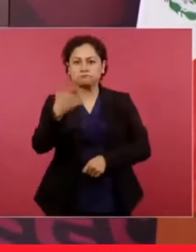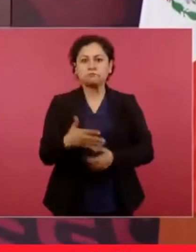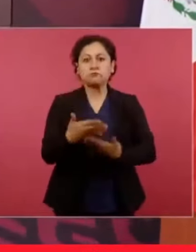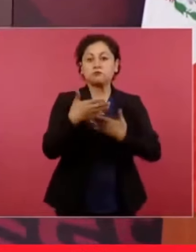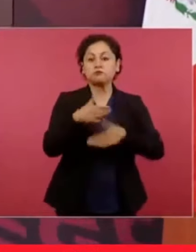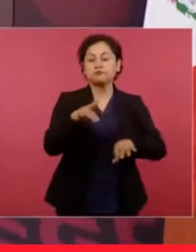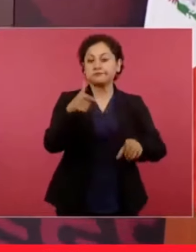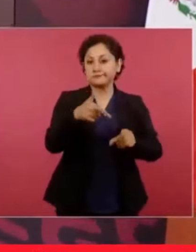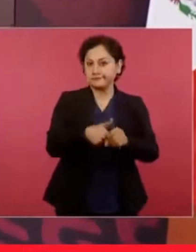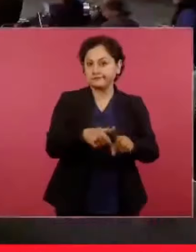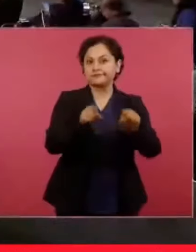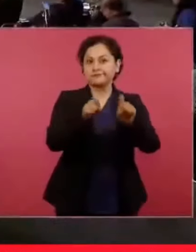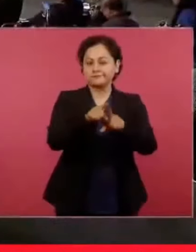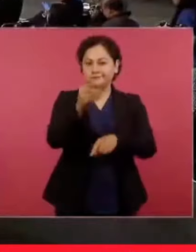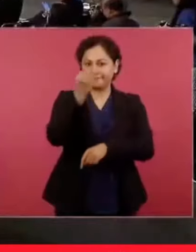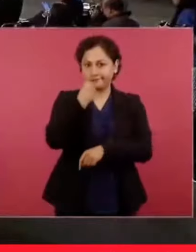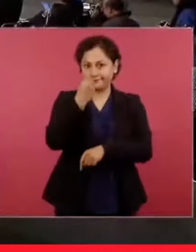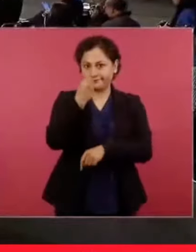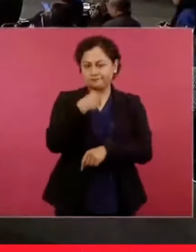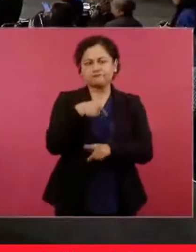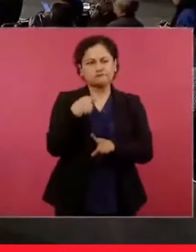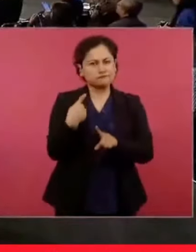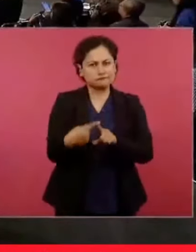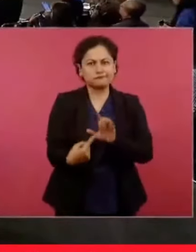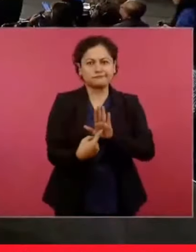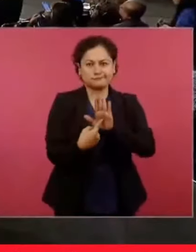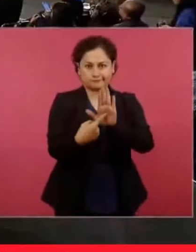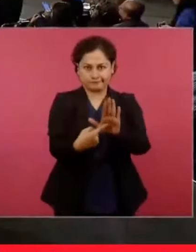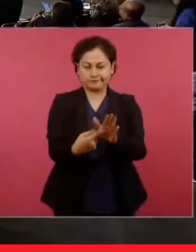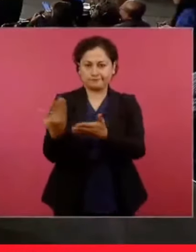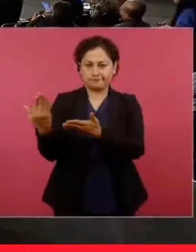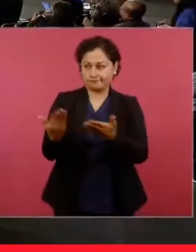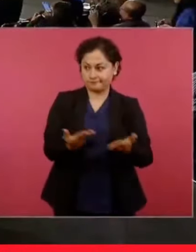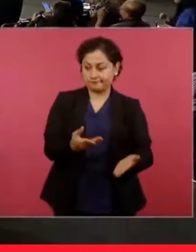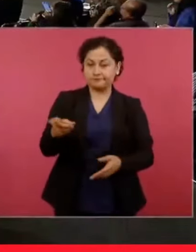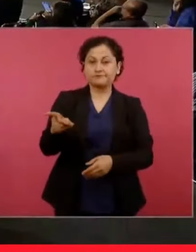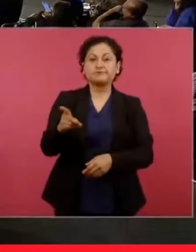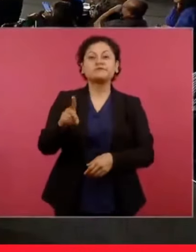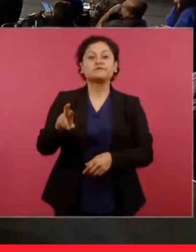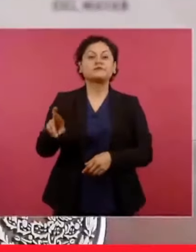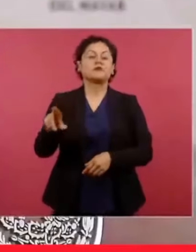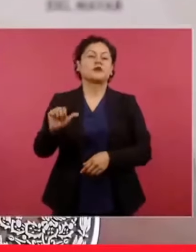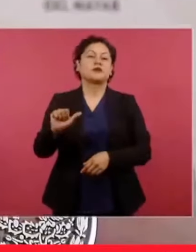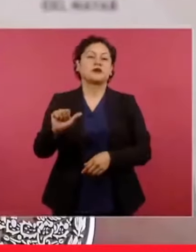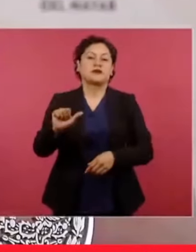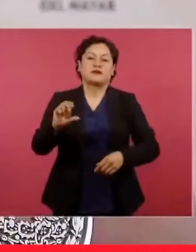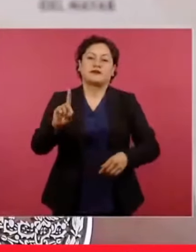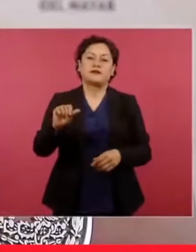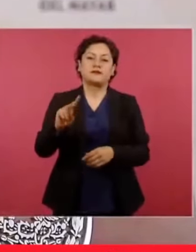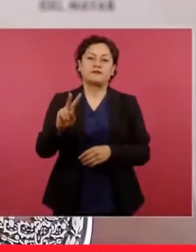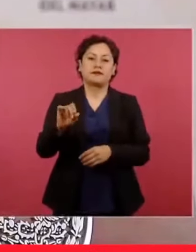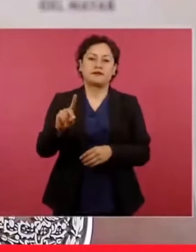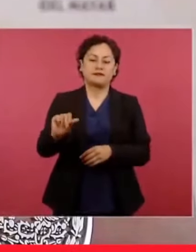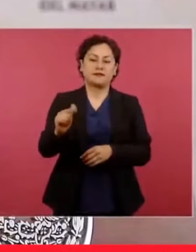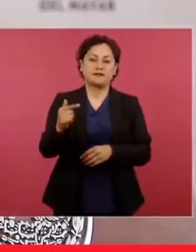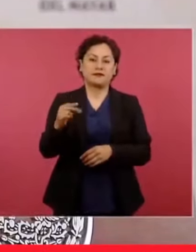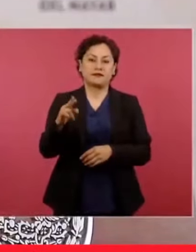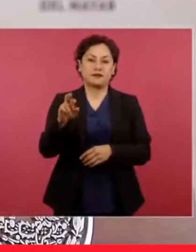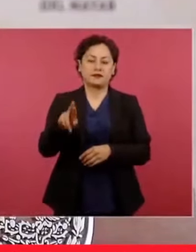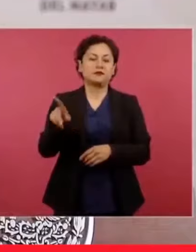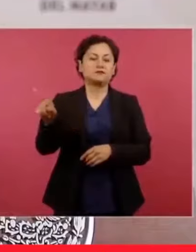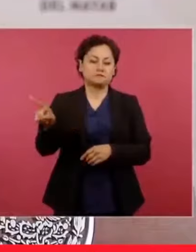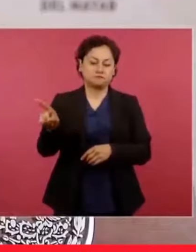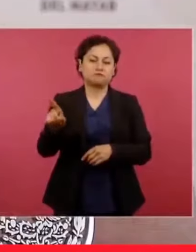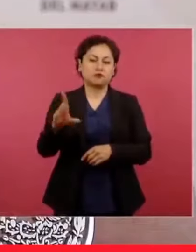procurador Federal del consumidor el dror David Aguilar nos va a